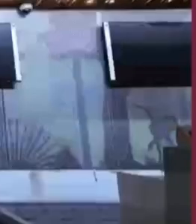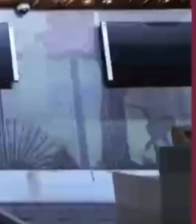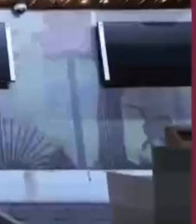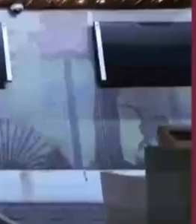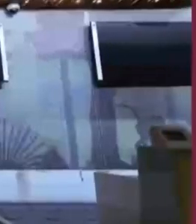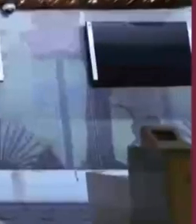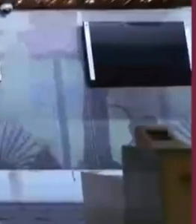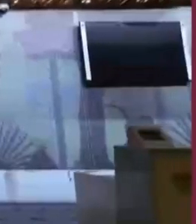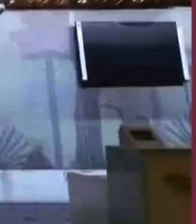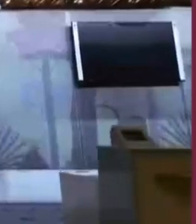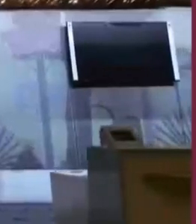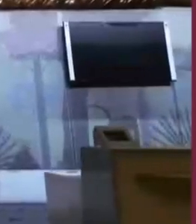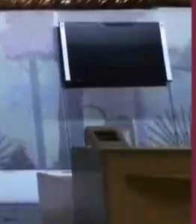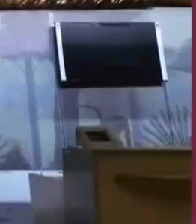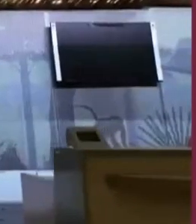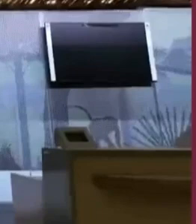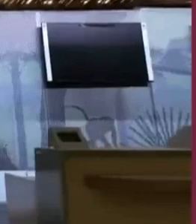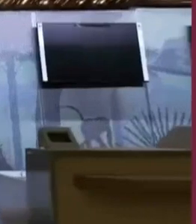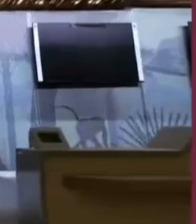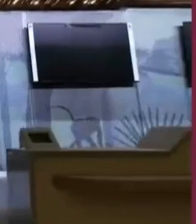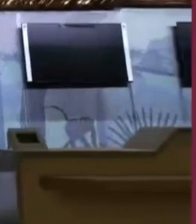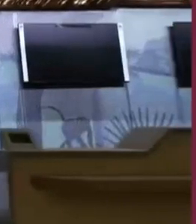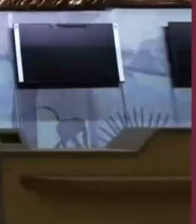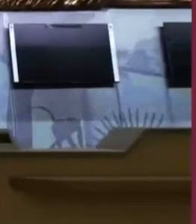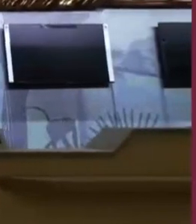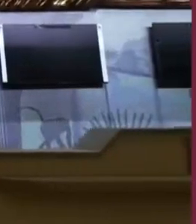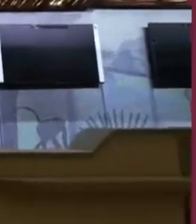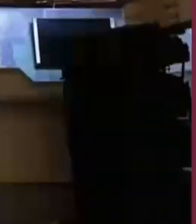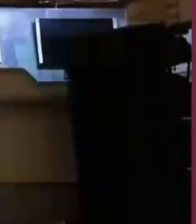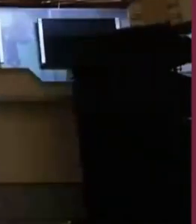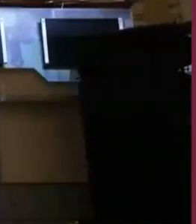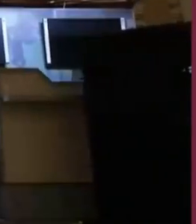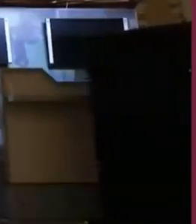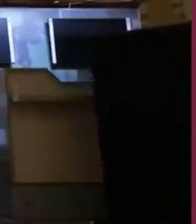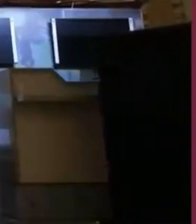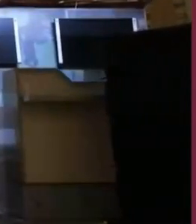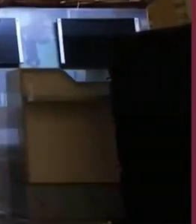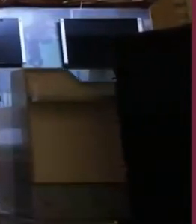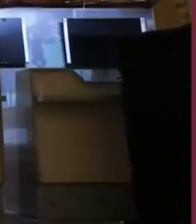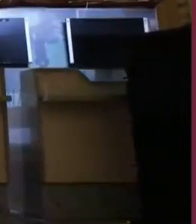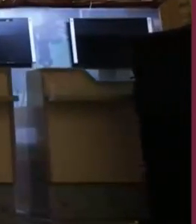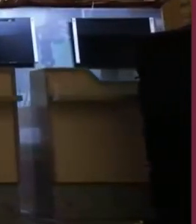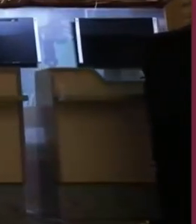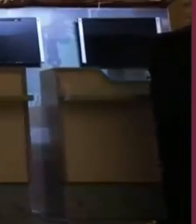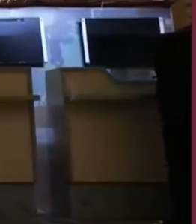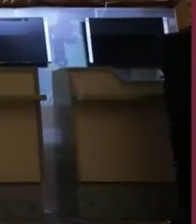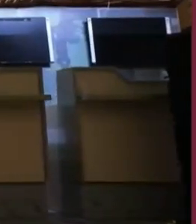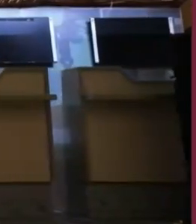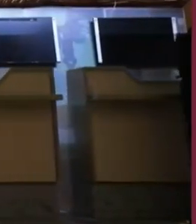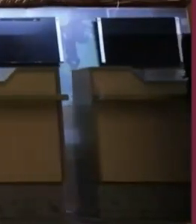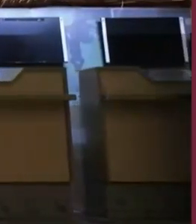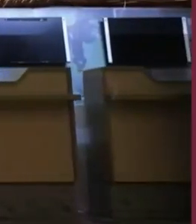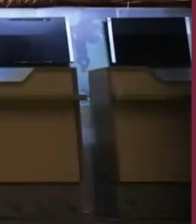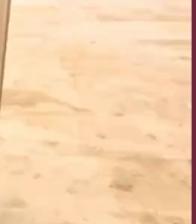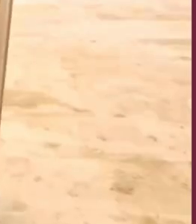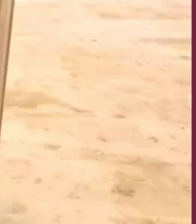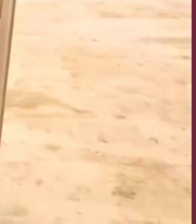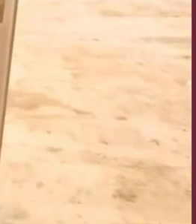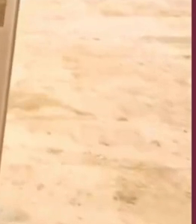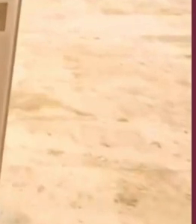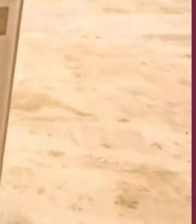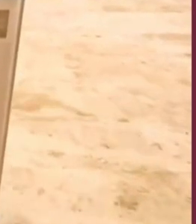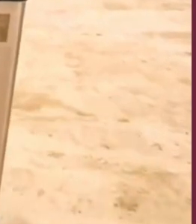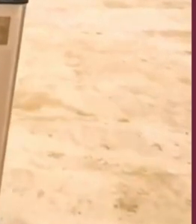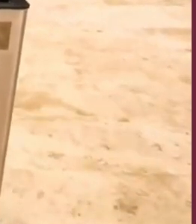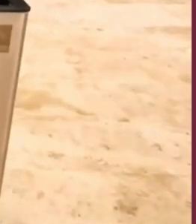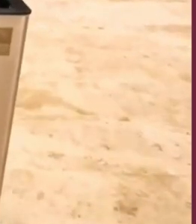comerciales, 2 islas de documentación con 20 mostradores de uso común y 4 kioscos de autoservicio cada una, un área de migración